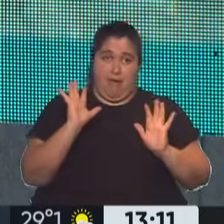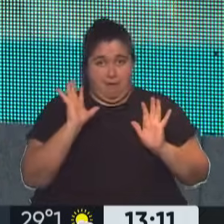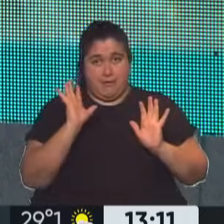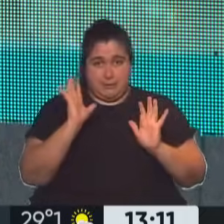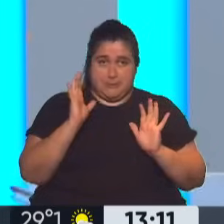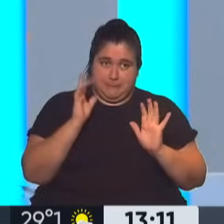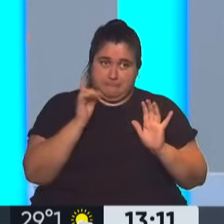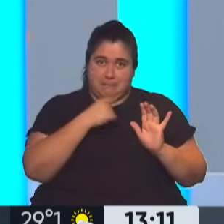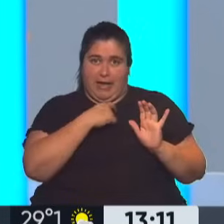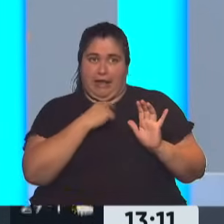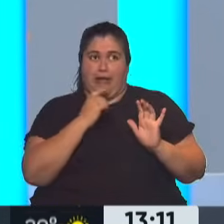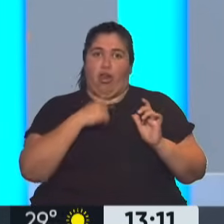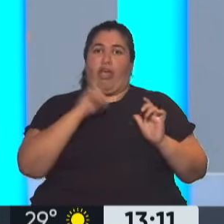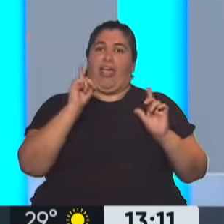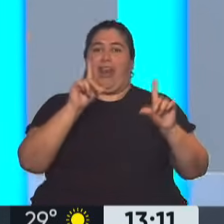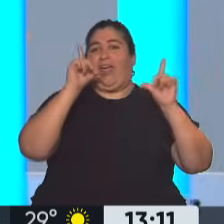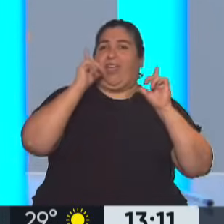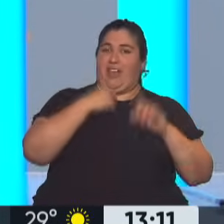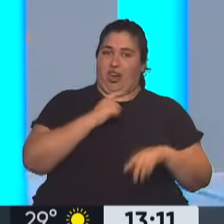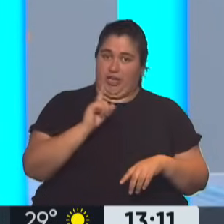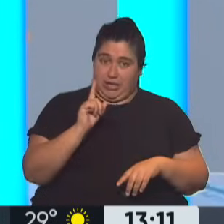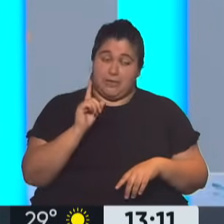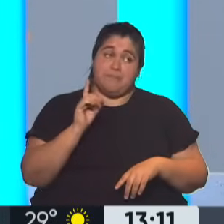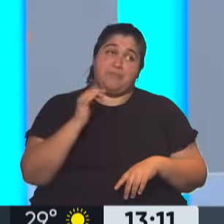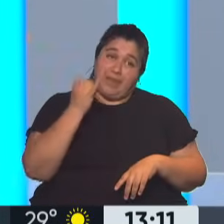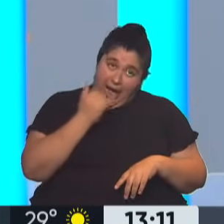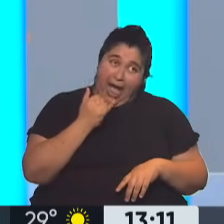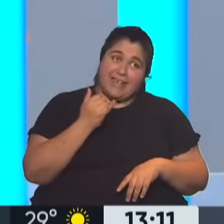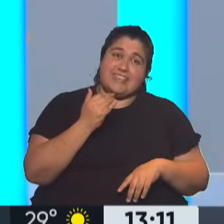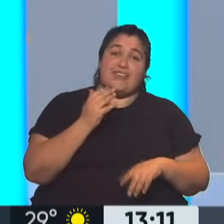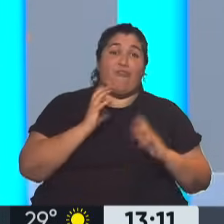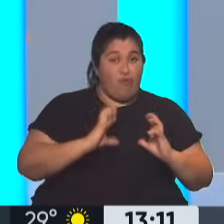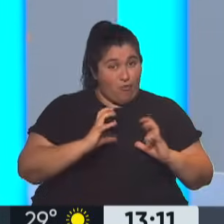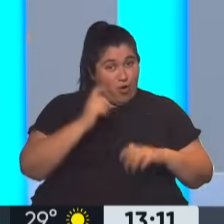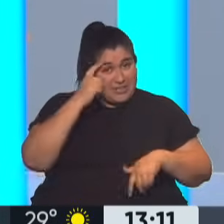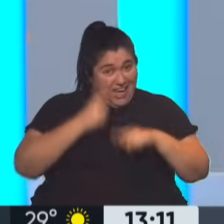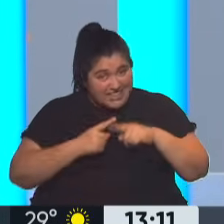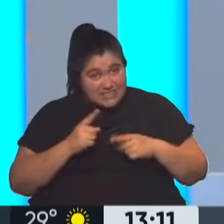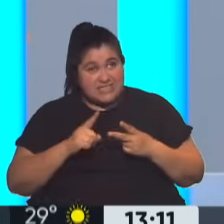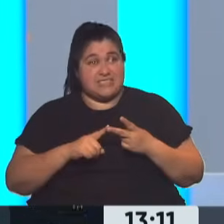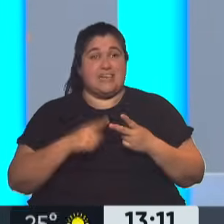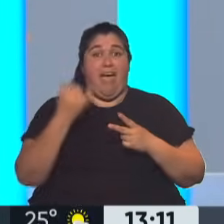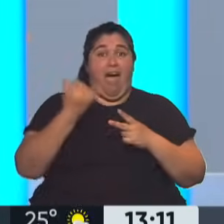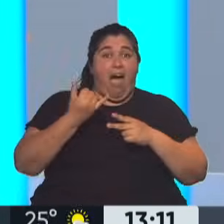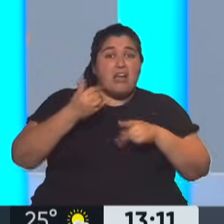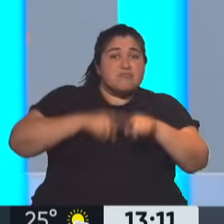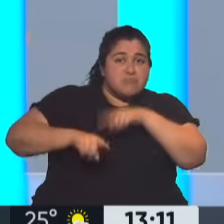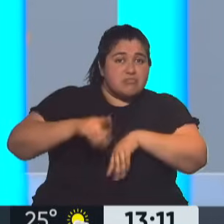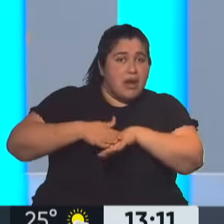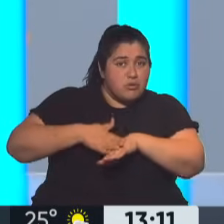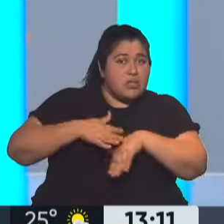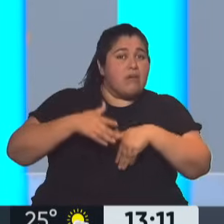trascender de es car hay nombres de exfutbolistas hay nombres de representant de futbolistas hay hay nombre de un